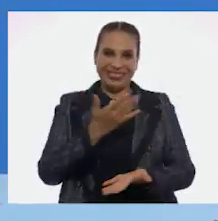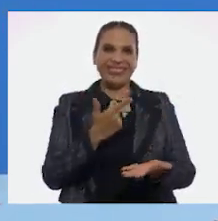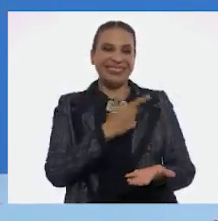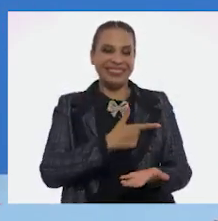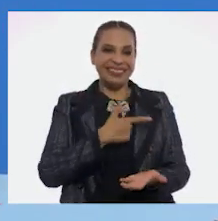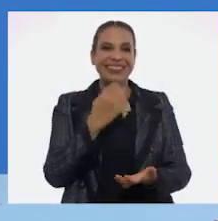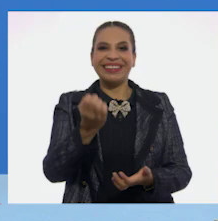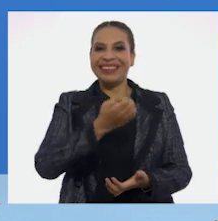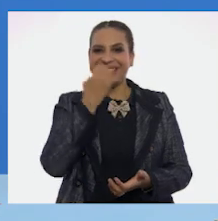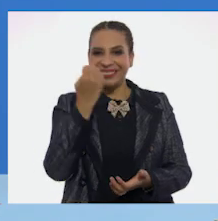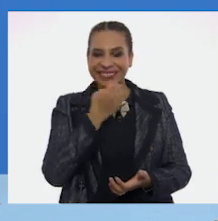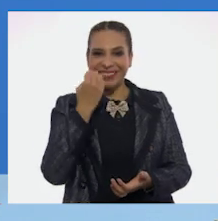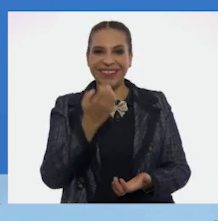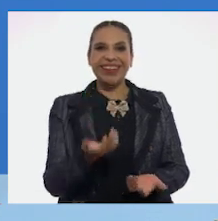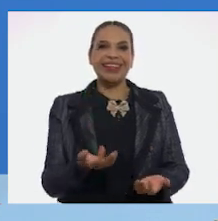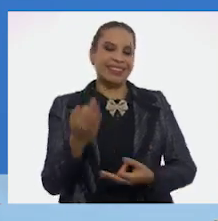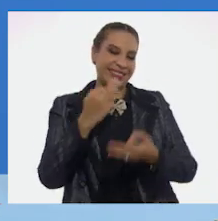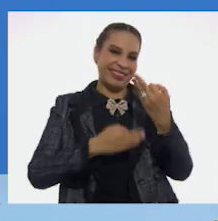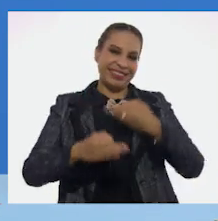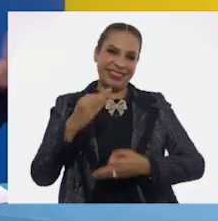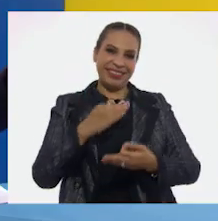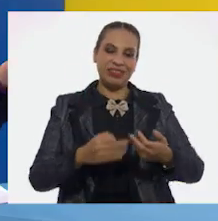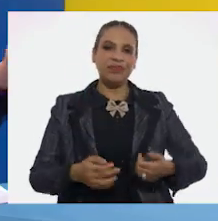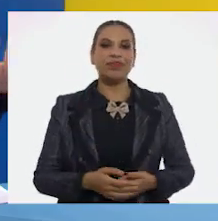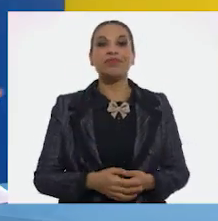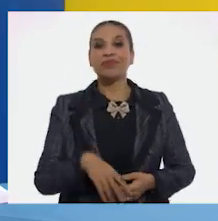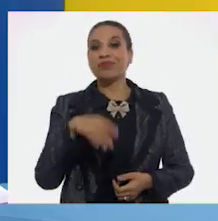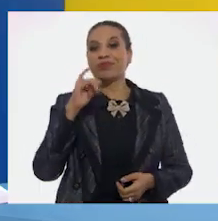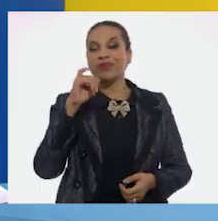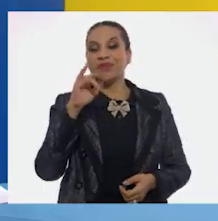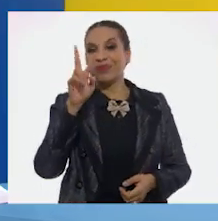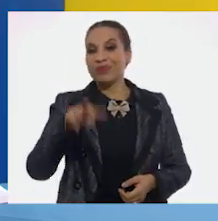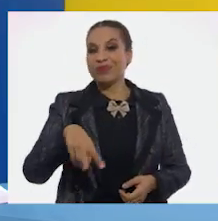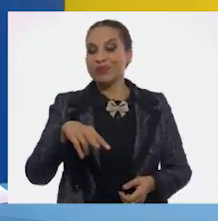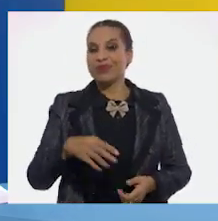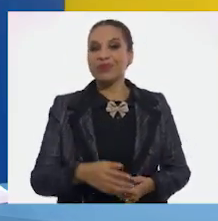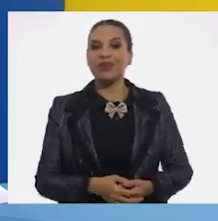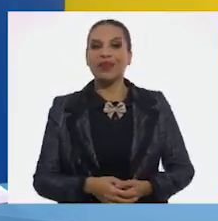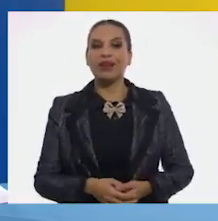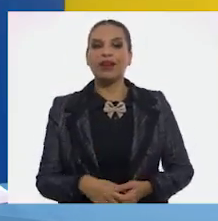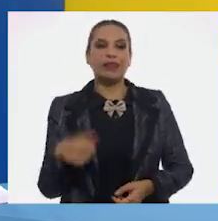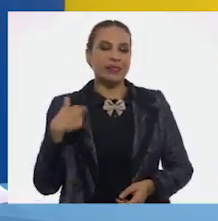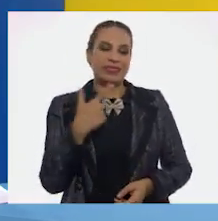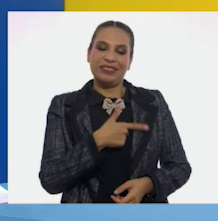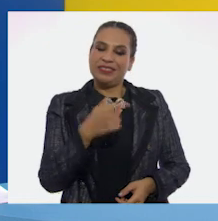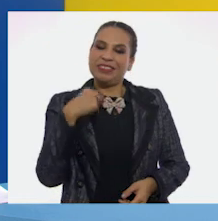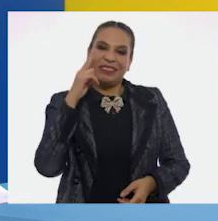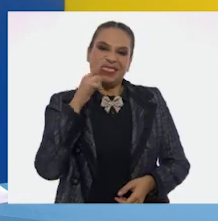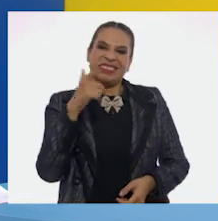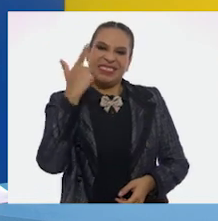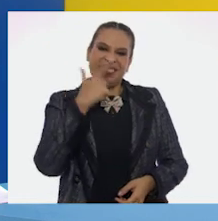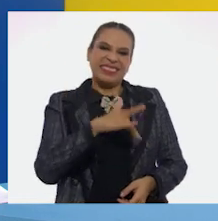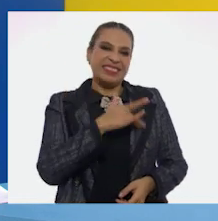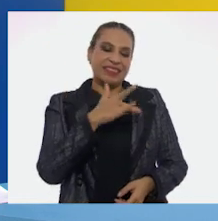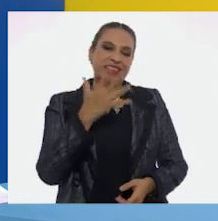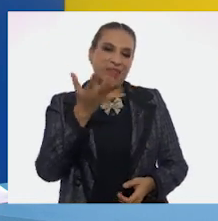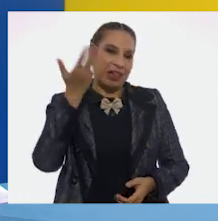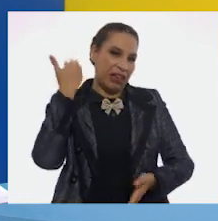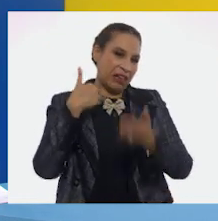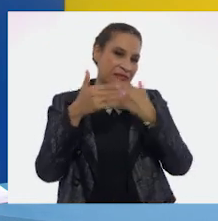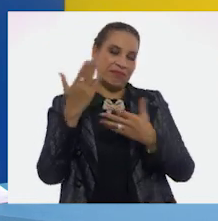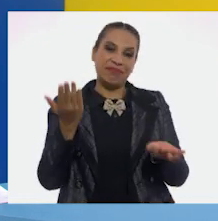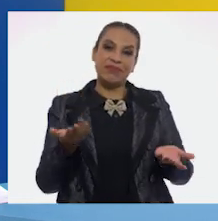compartir la escuela y todo, maestra. Sí, es cierto. A mí también me parece triste que no fuera así